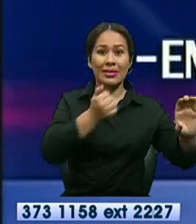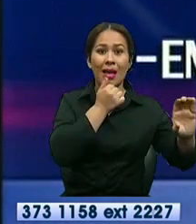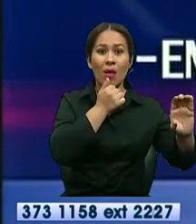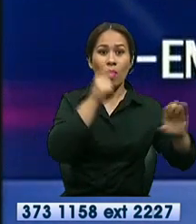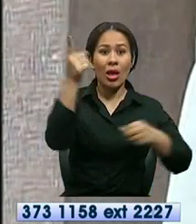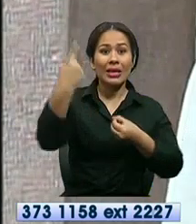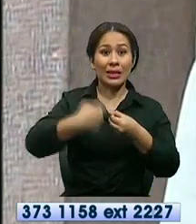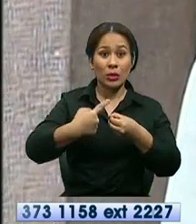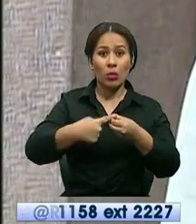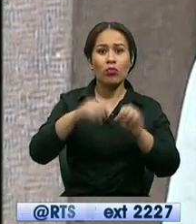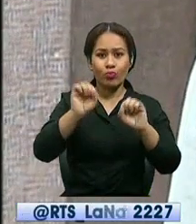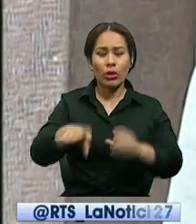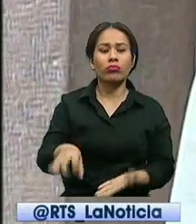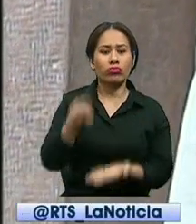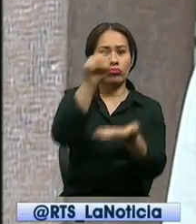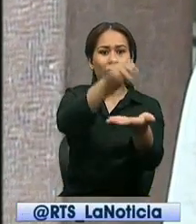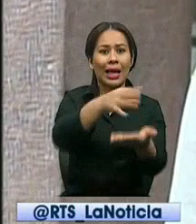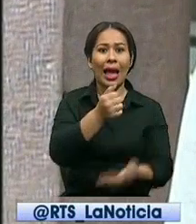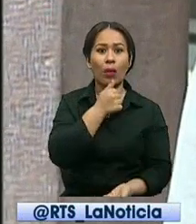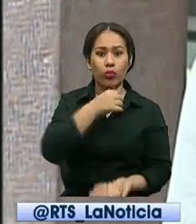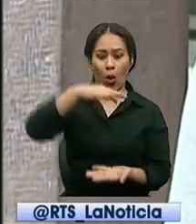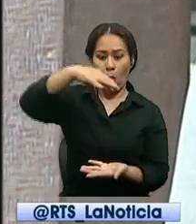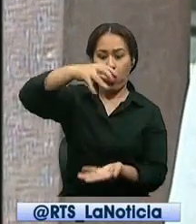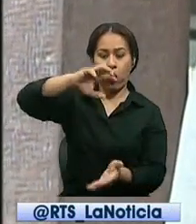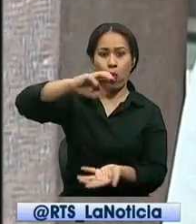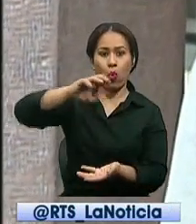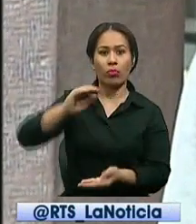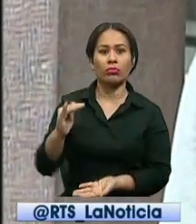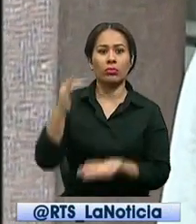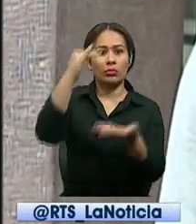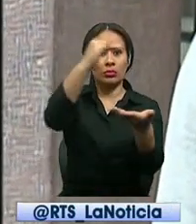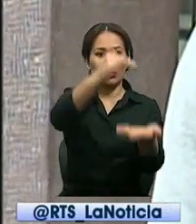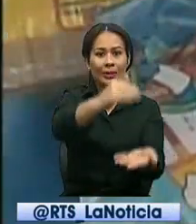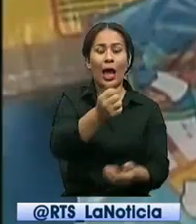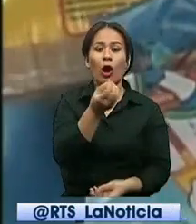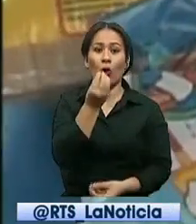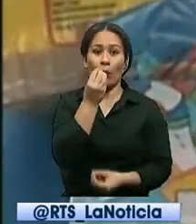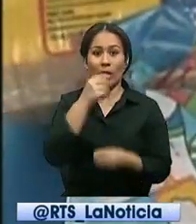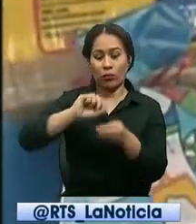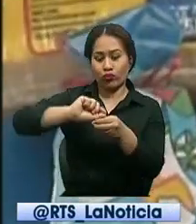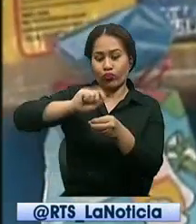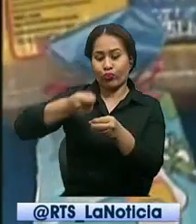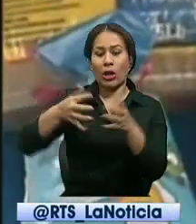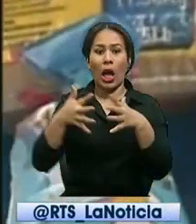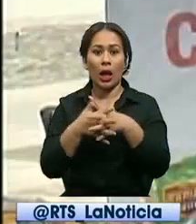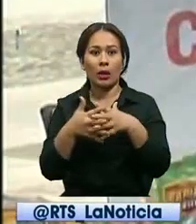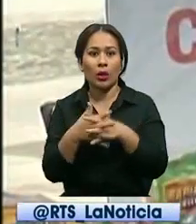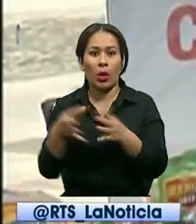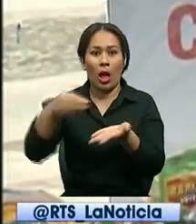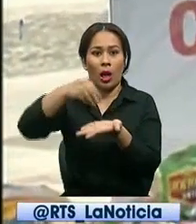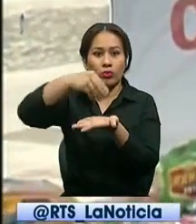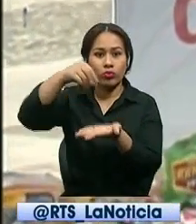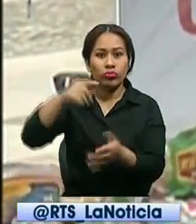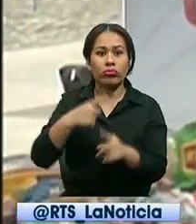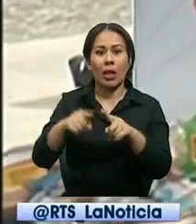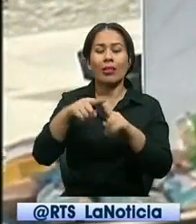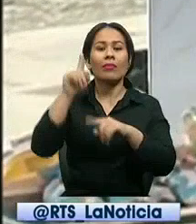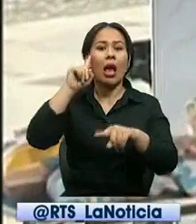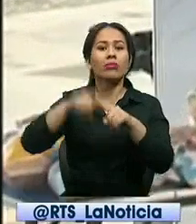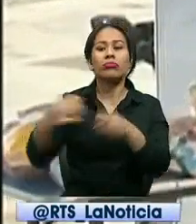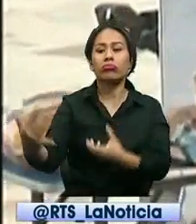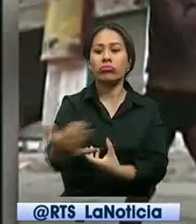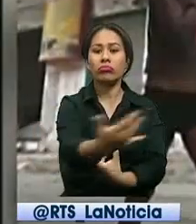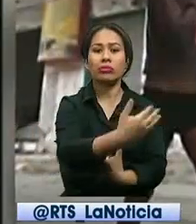agua potable. Puedan traer bidones de agua, comida no perecible. La recolección de donaciones se realizará hasta el 23